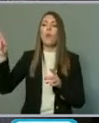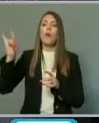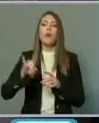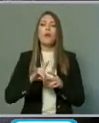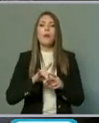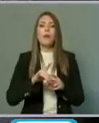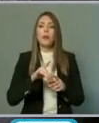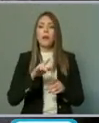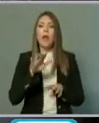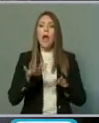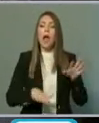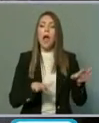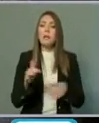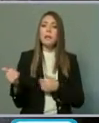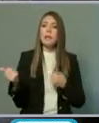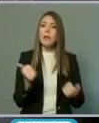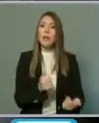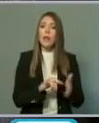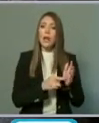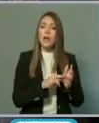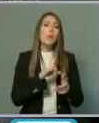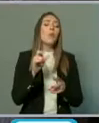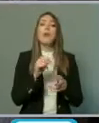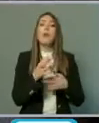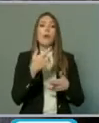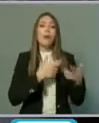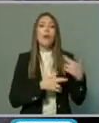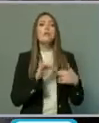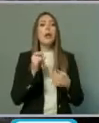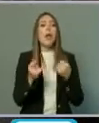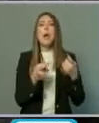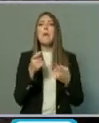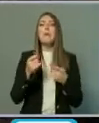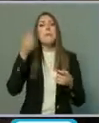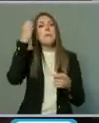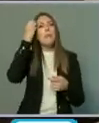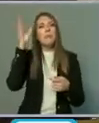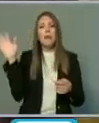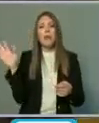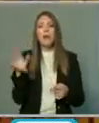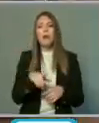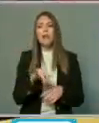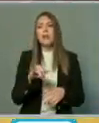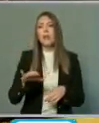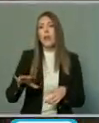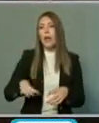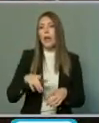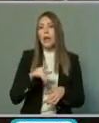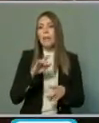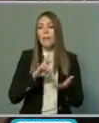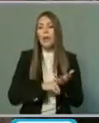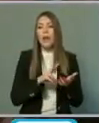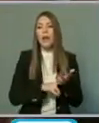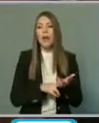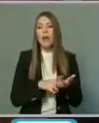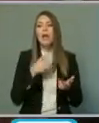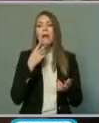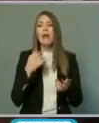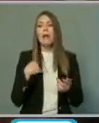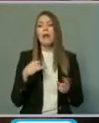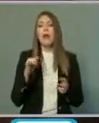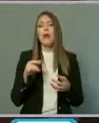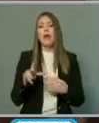y ya no regresan? Algunos ya no regresan. ¿Le conviene o no le conviene? Bueno, yo recupero mi